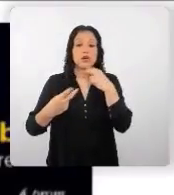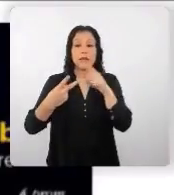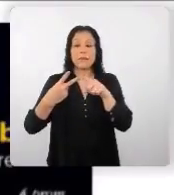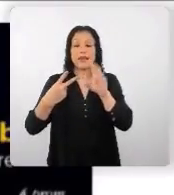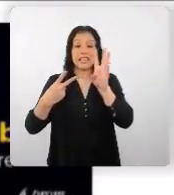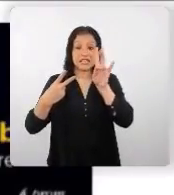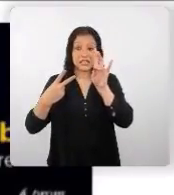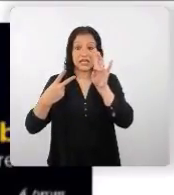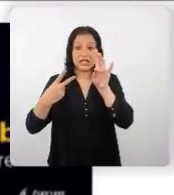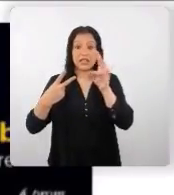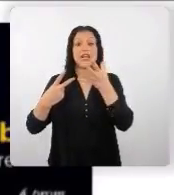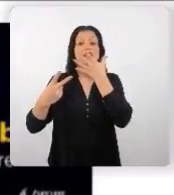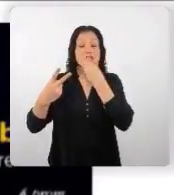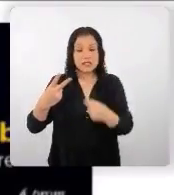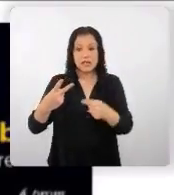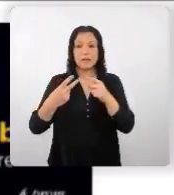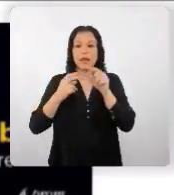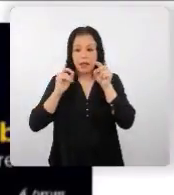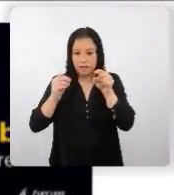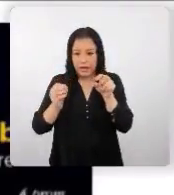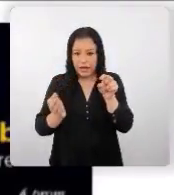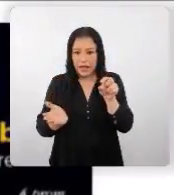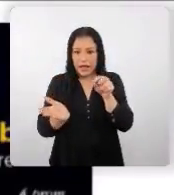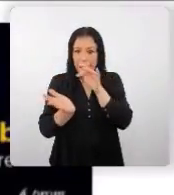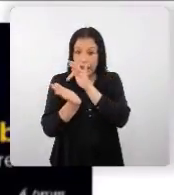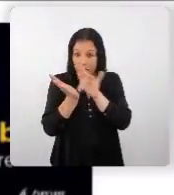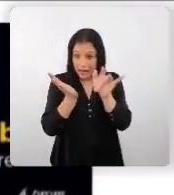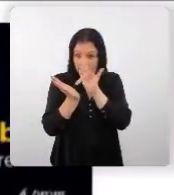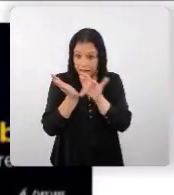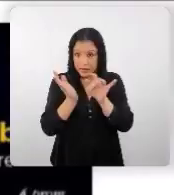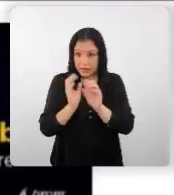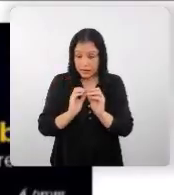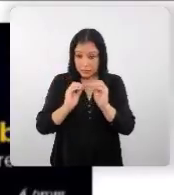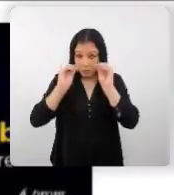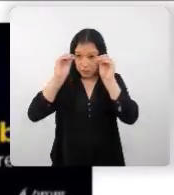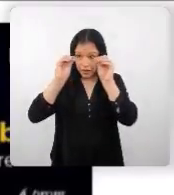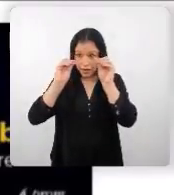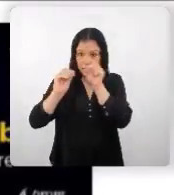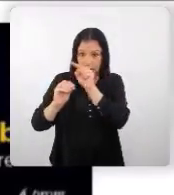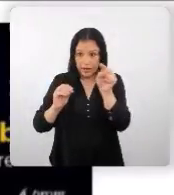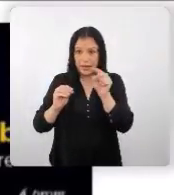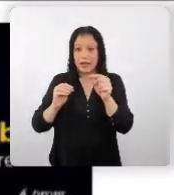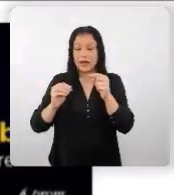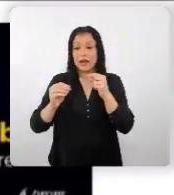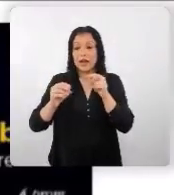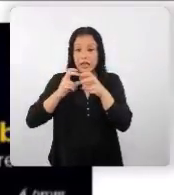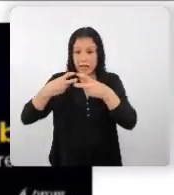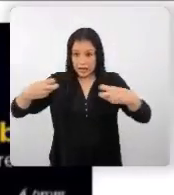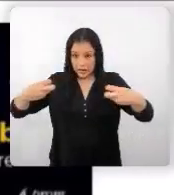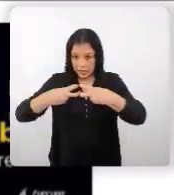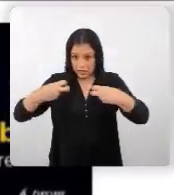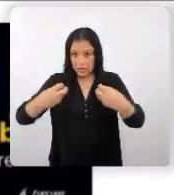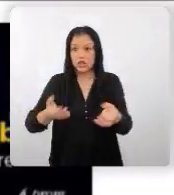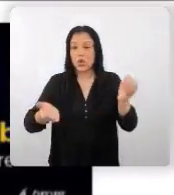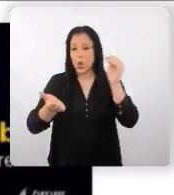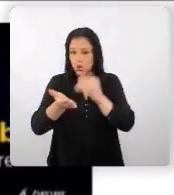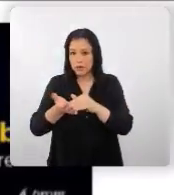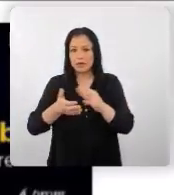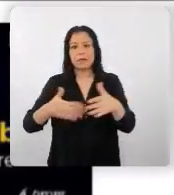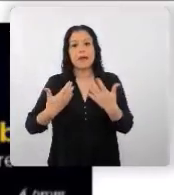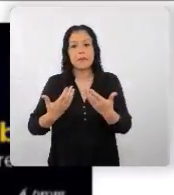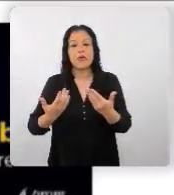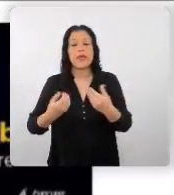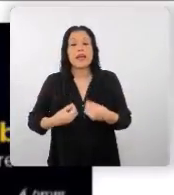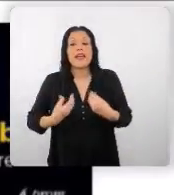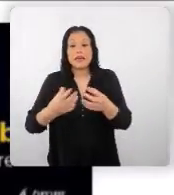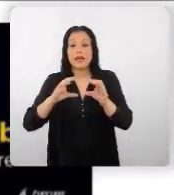diciembre. El link está puesto arriba del chat. Les vuelvo a recordar nuevamente que para tener su constancia